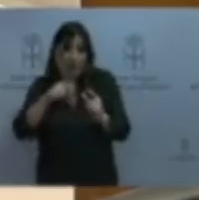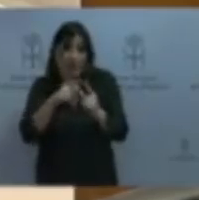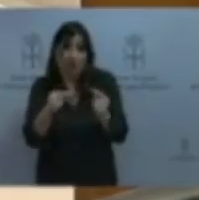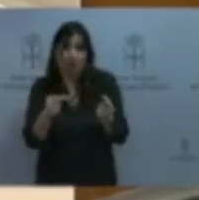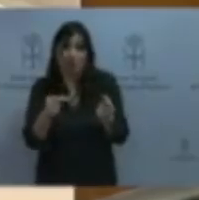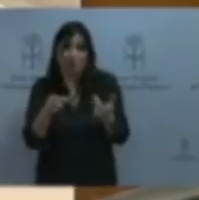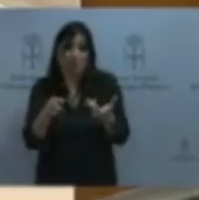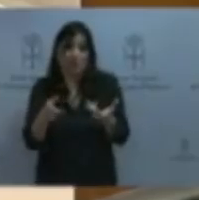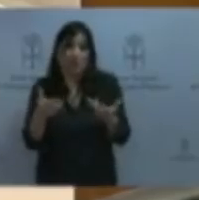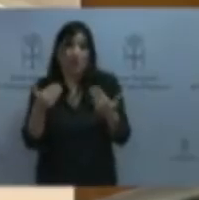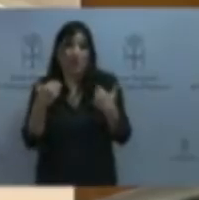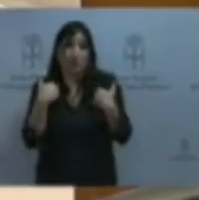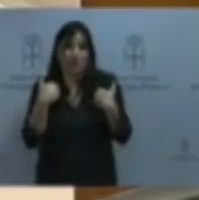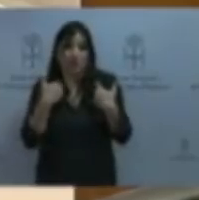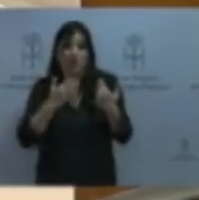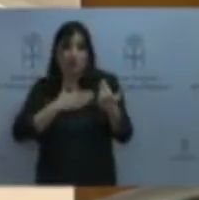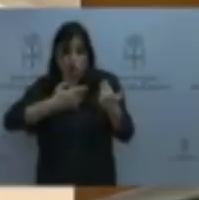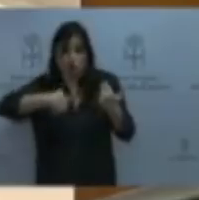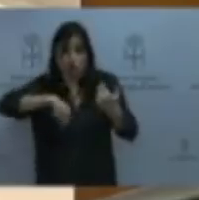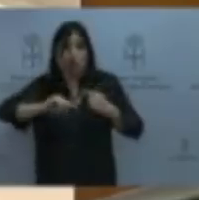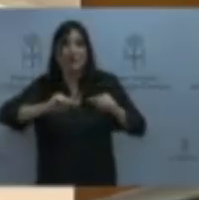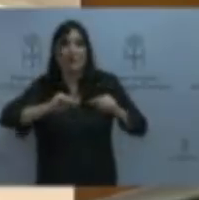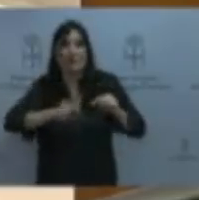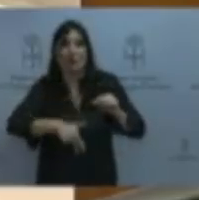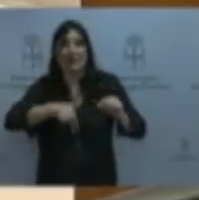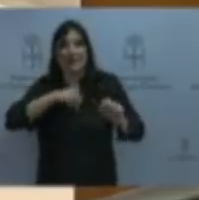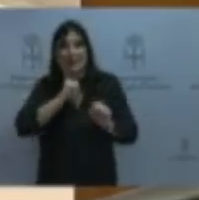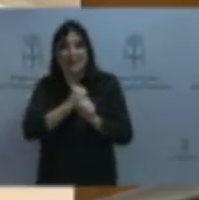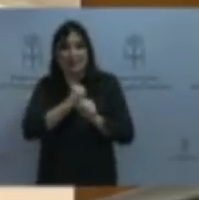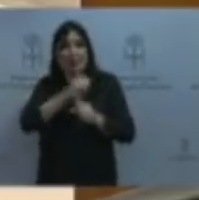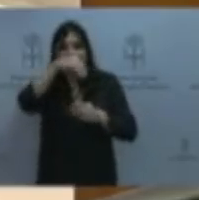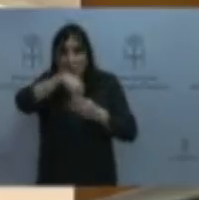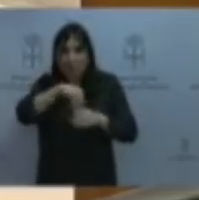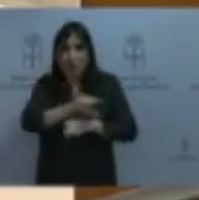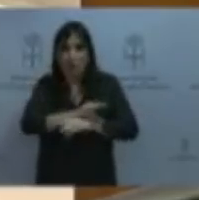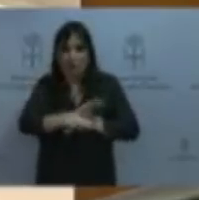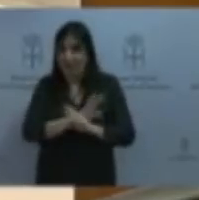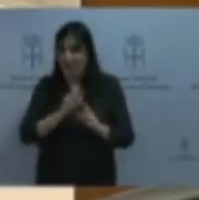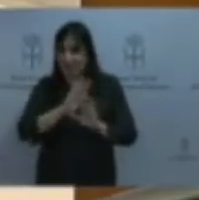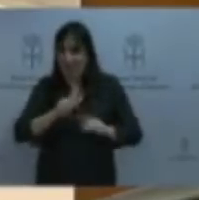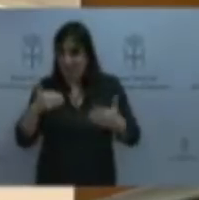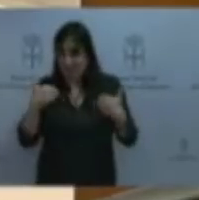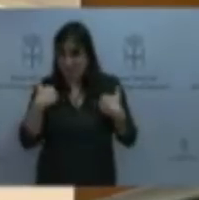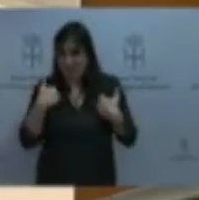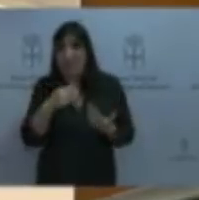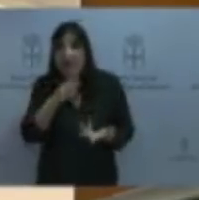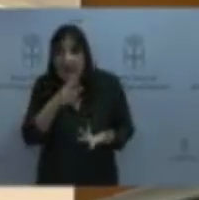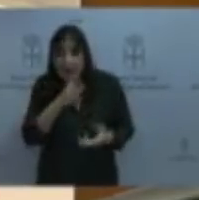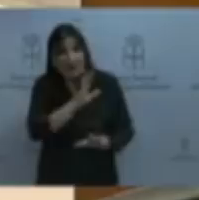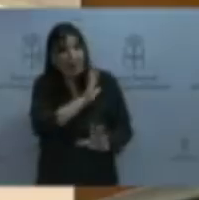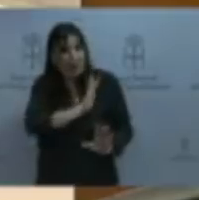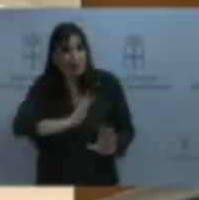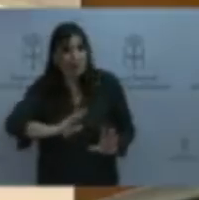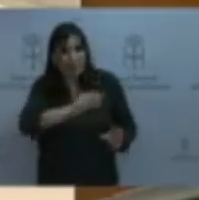Dirección General de Trabajo de la Consejería, ¿no? En este momento todavía no tenemos traslado de actas de infracción vinculadas